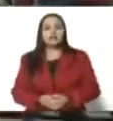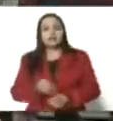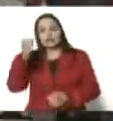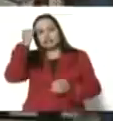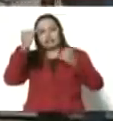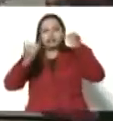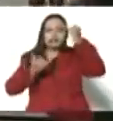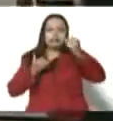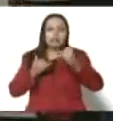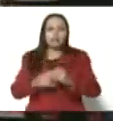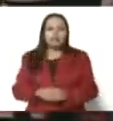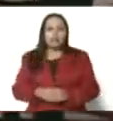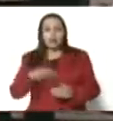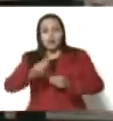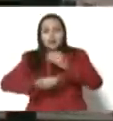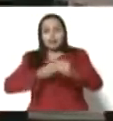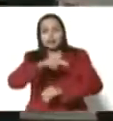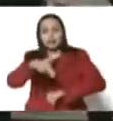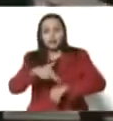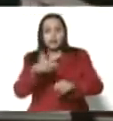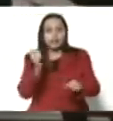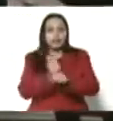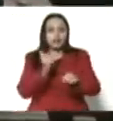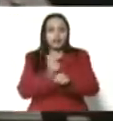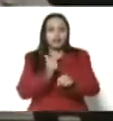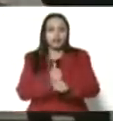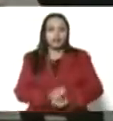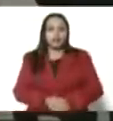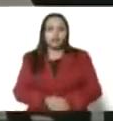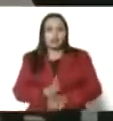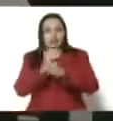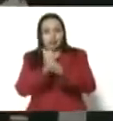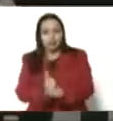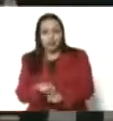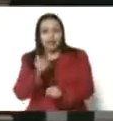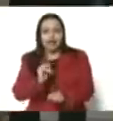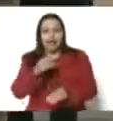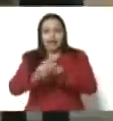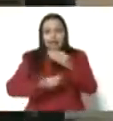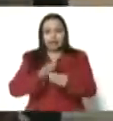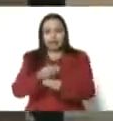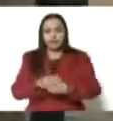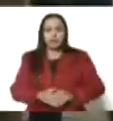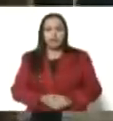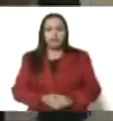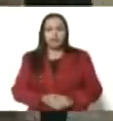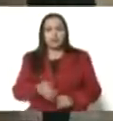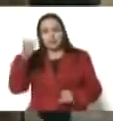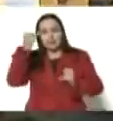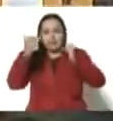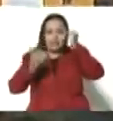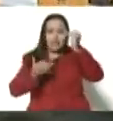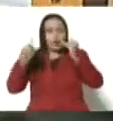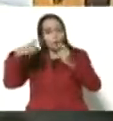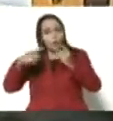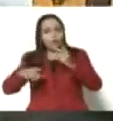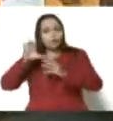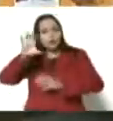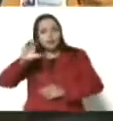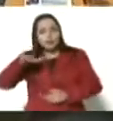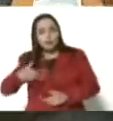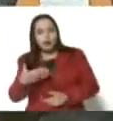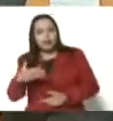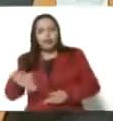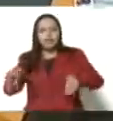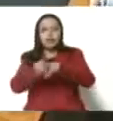iniciativas de producción nacional, que esperemos también se estén convirtiendo en iniciativas que otros países pudiesen estar